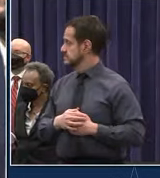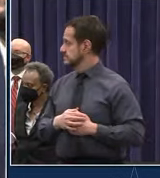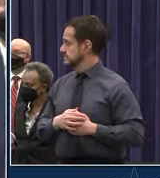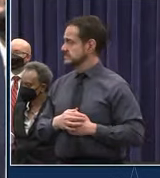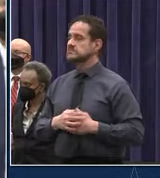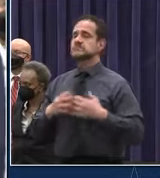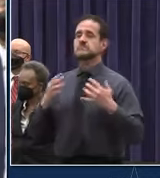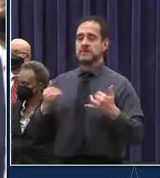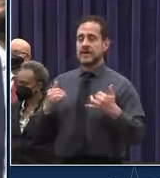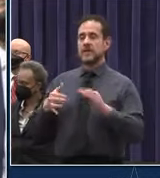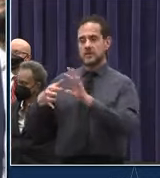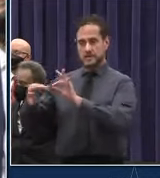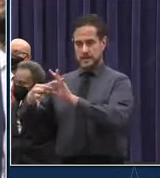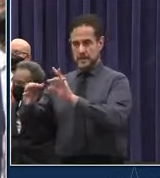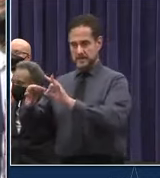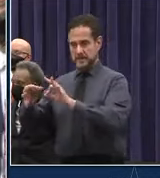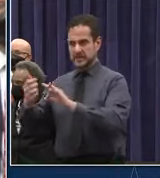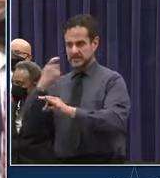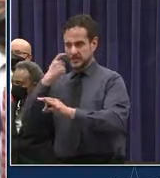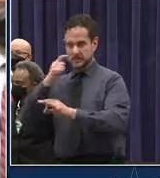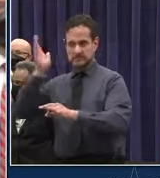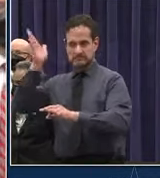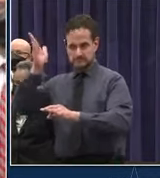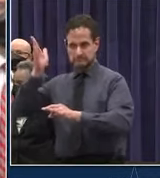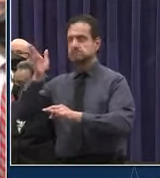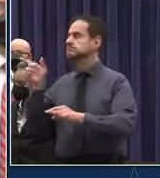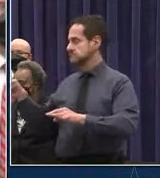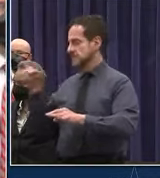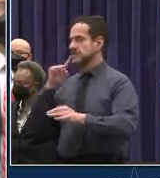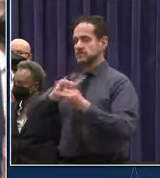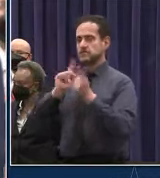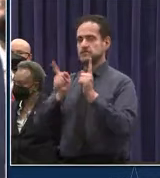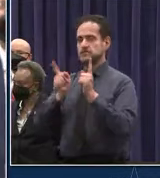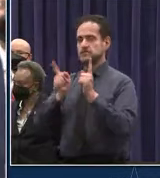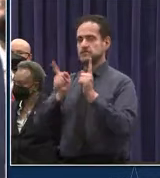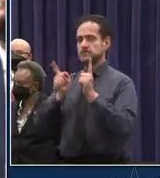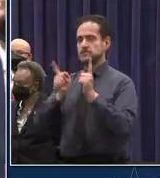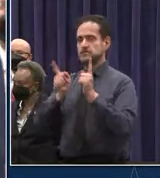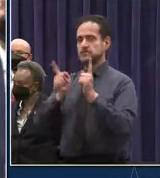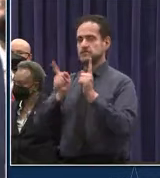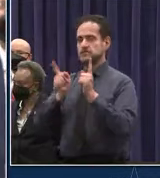Estamos aquí hoy para anunciar los cargos en el asesinato